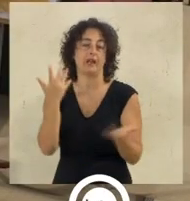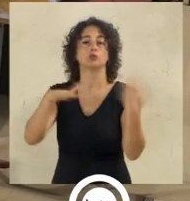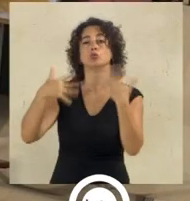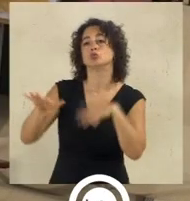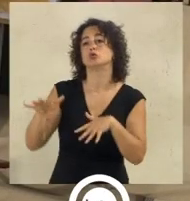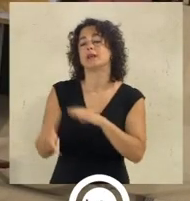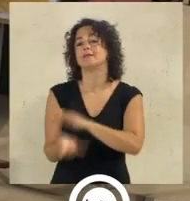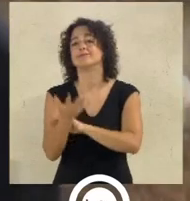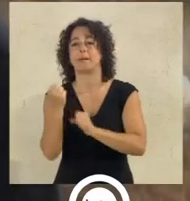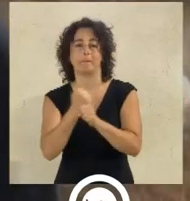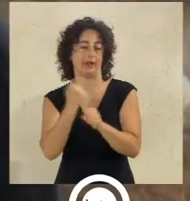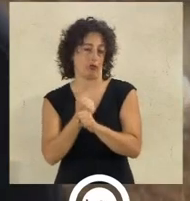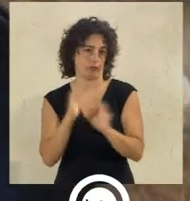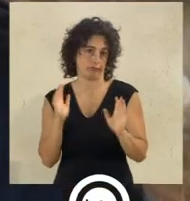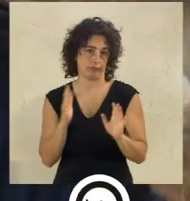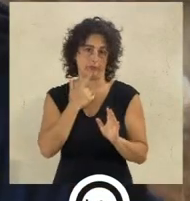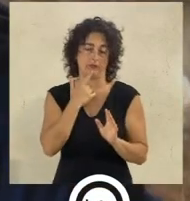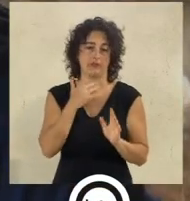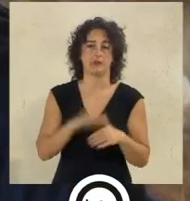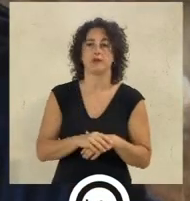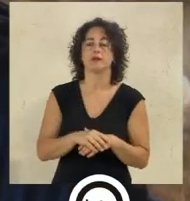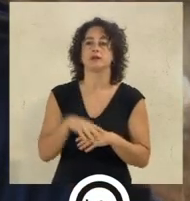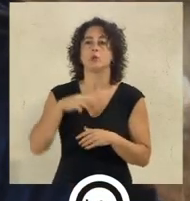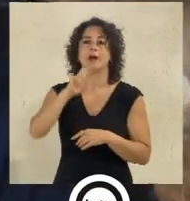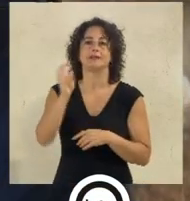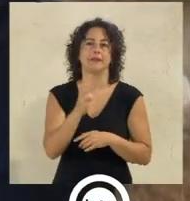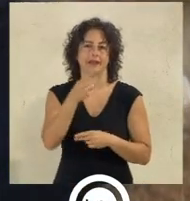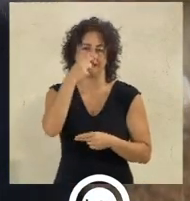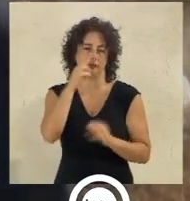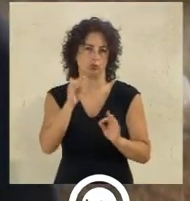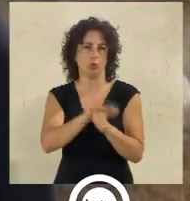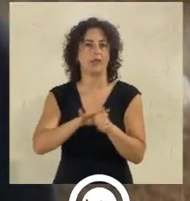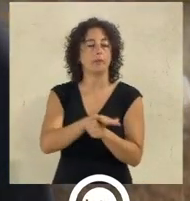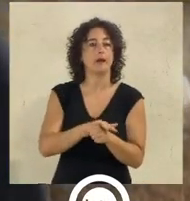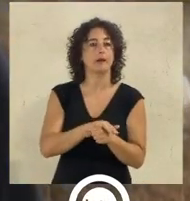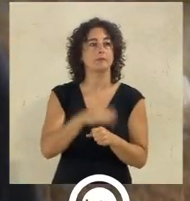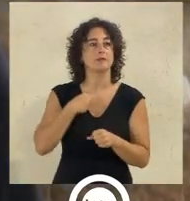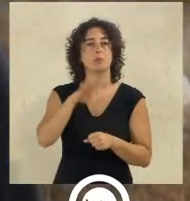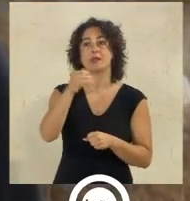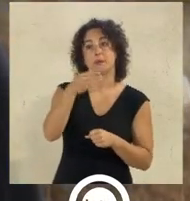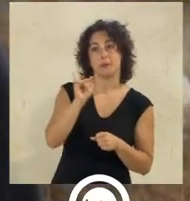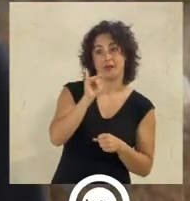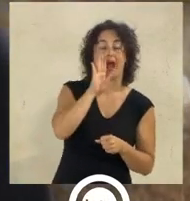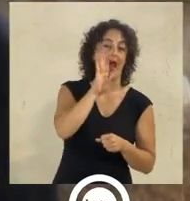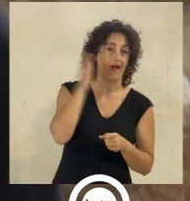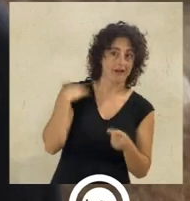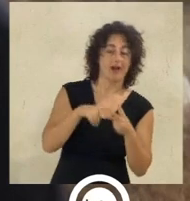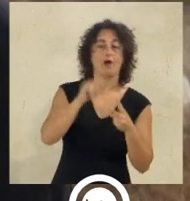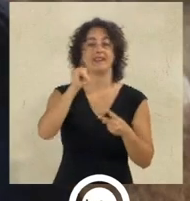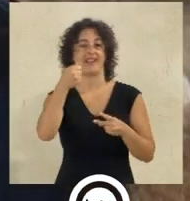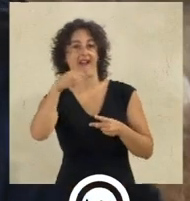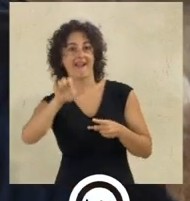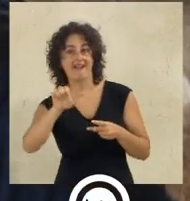la generación de empleo y de ser actividades de interés municipal. Como ya hicieron con el IBI, ahora vienen a bonificar el IAE